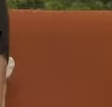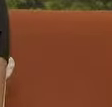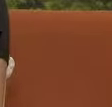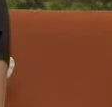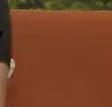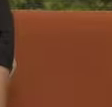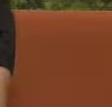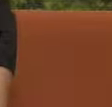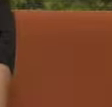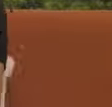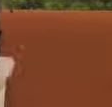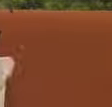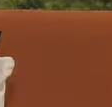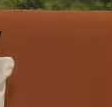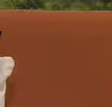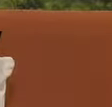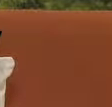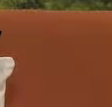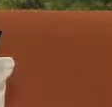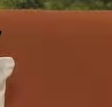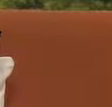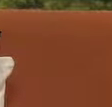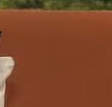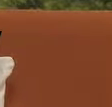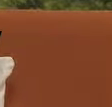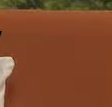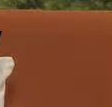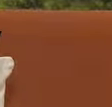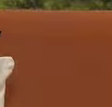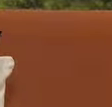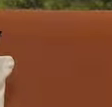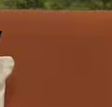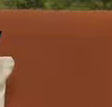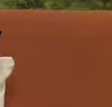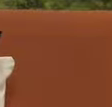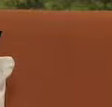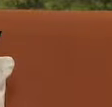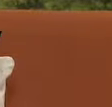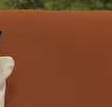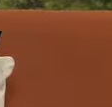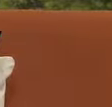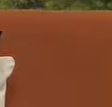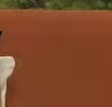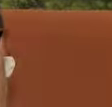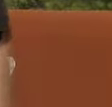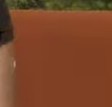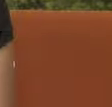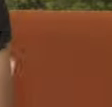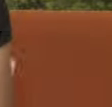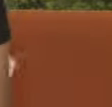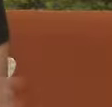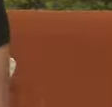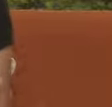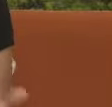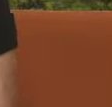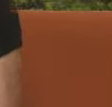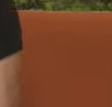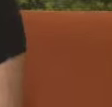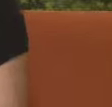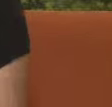dolores de espalda vienen evidentemente en la columna vertebral. La columna vertebral es la que nos sostiene y lo que nos hizo diferenciarnos